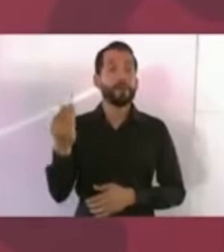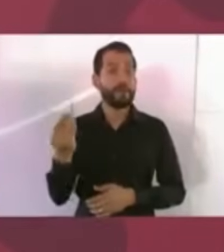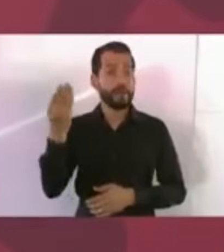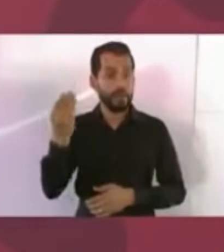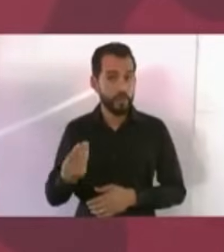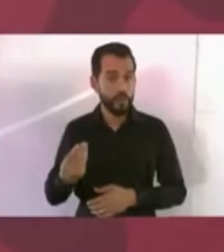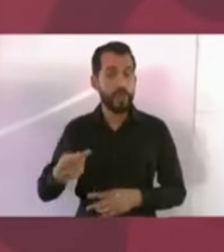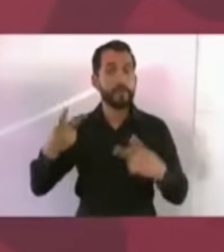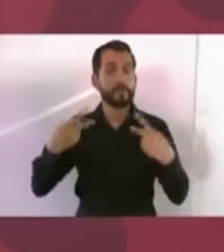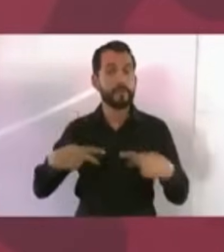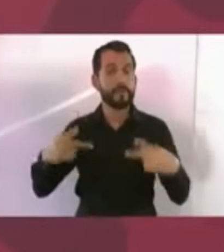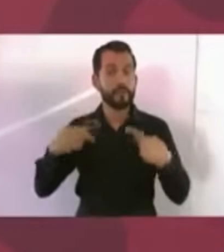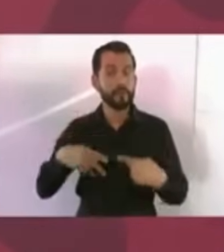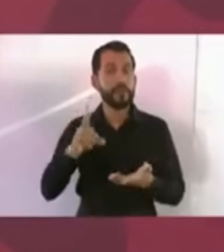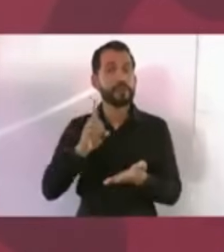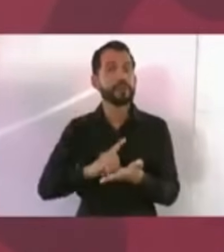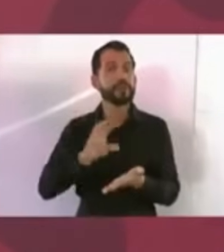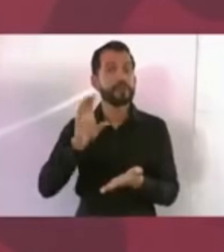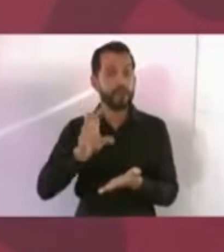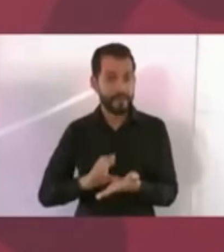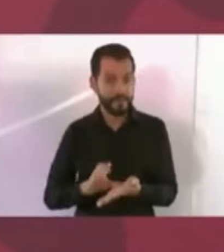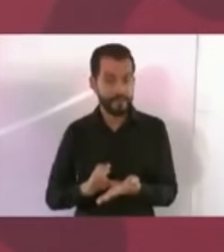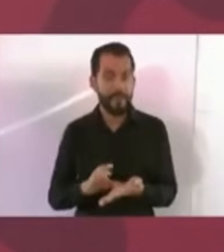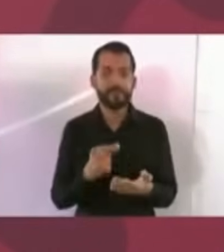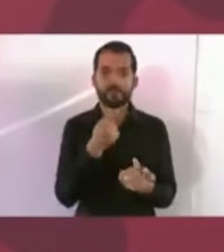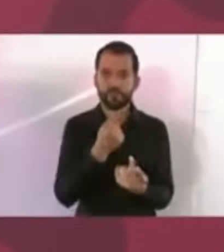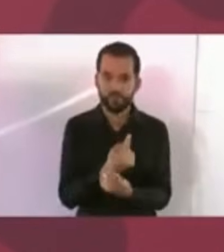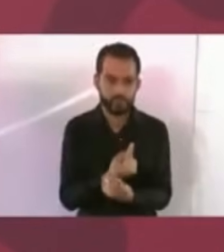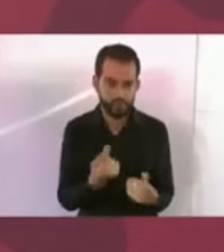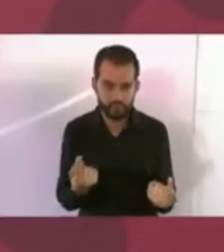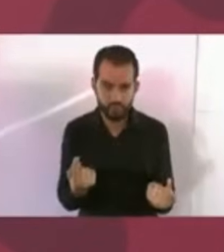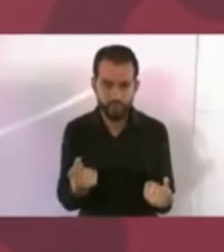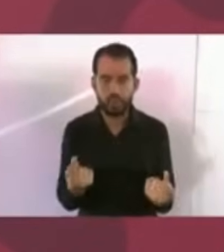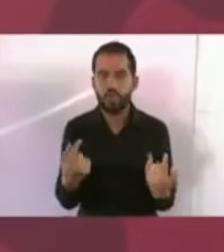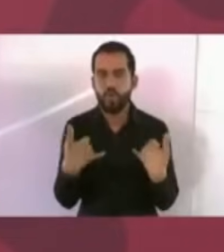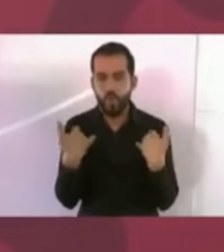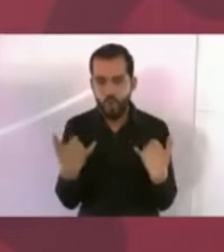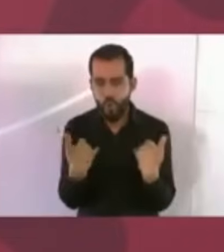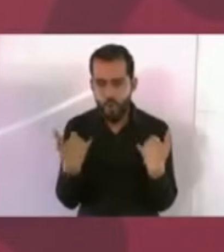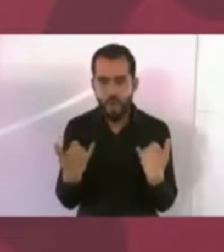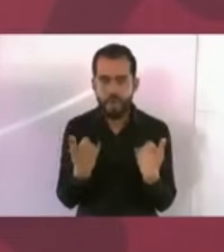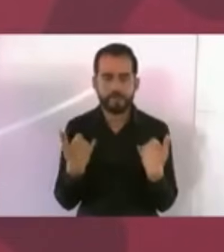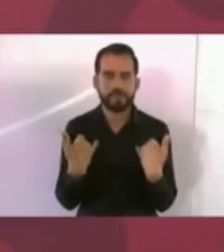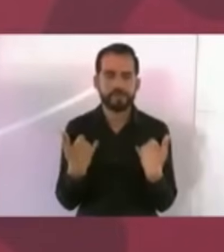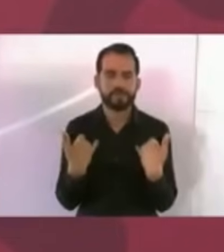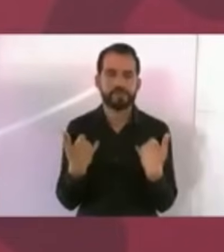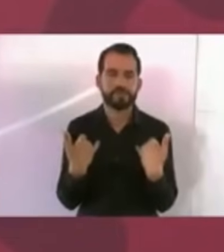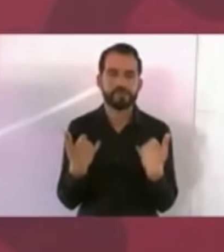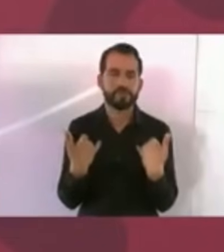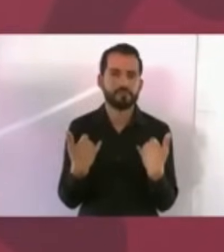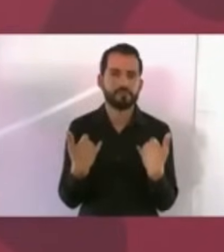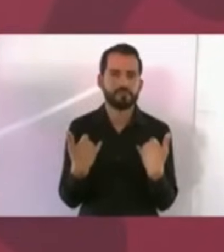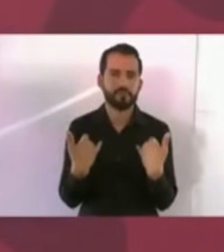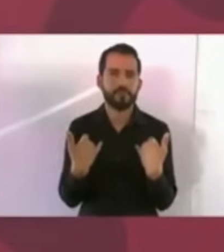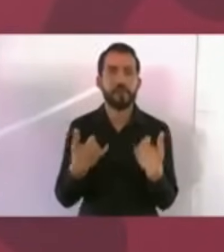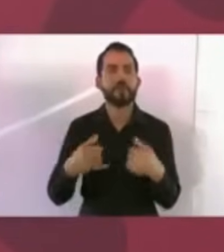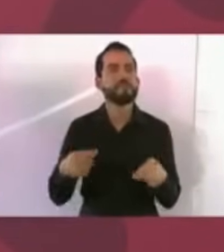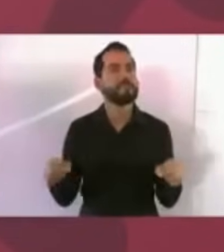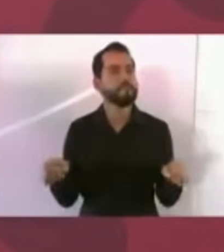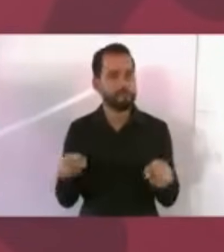personas con discapacidad, a personitas con discapacidad, niñas, niños,